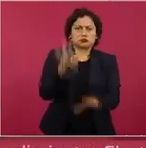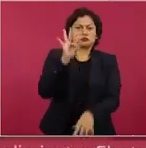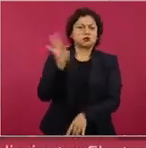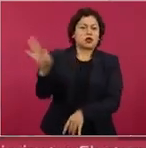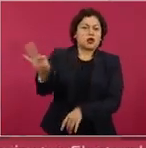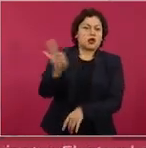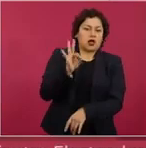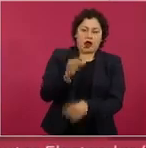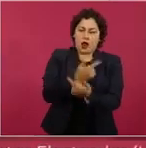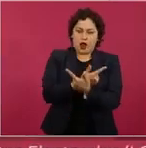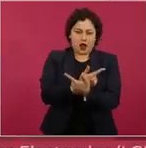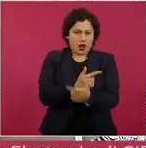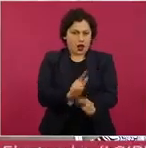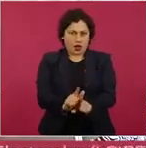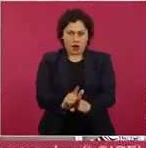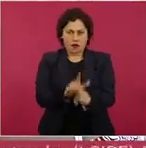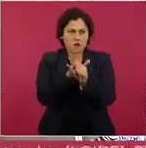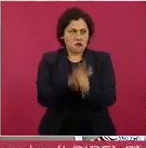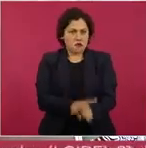libremente,